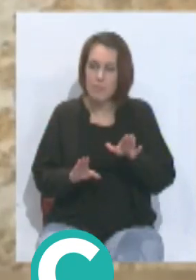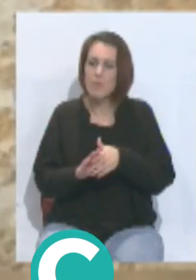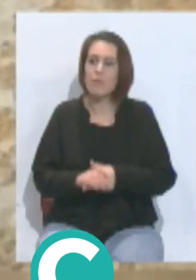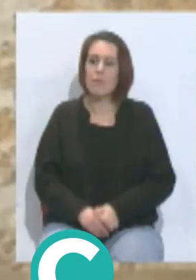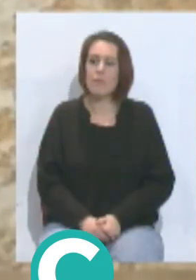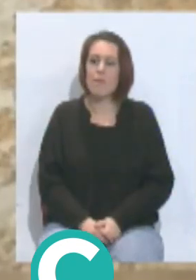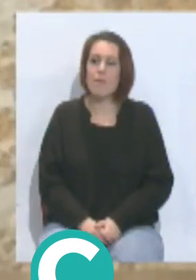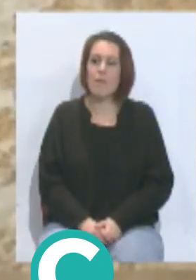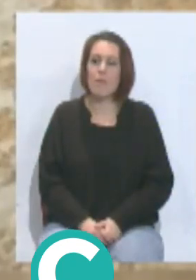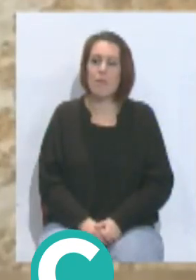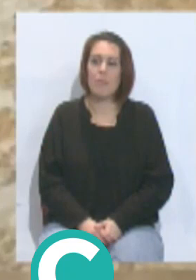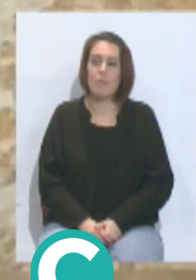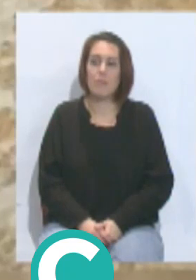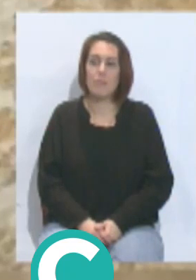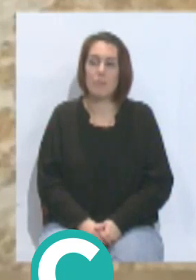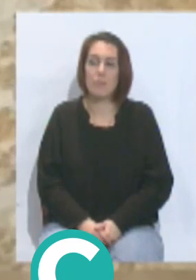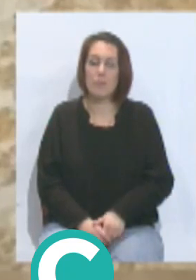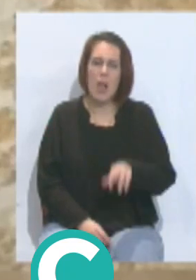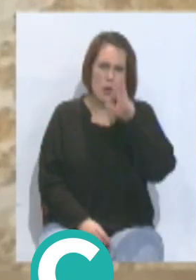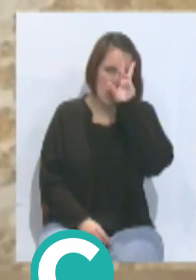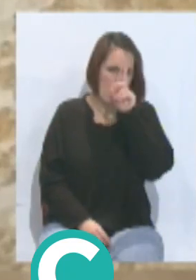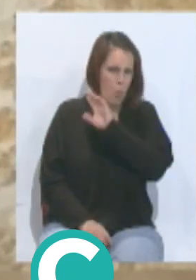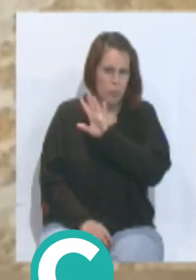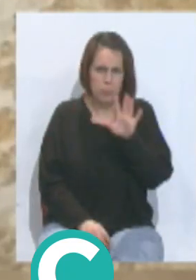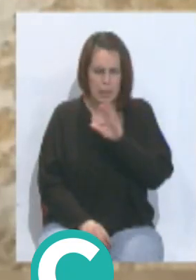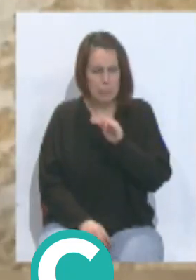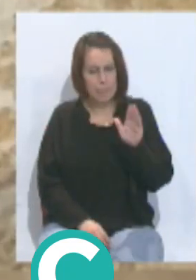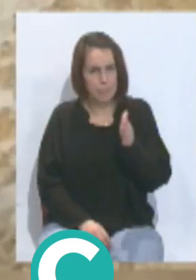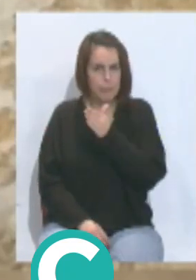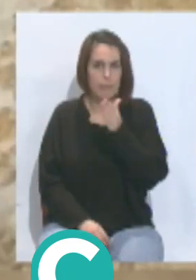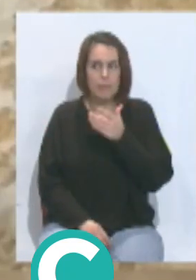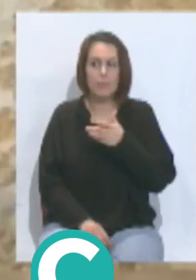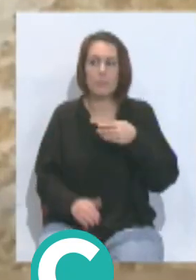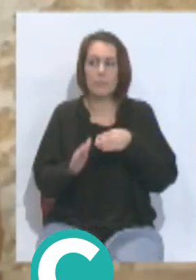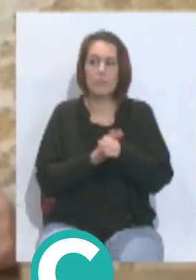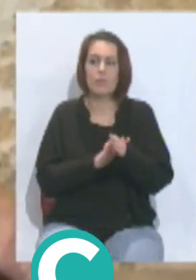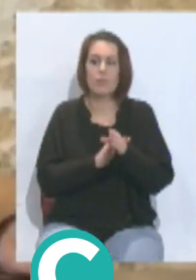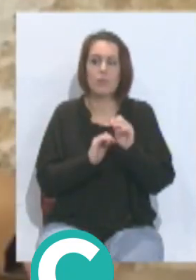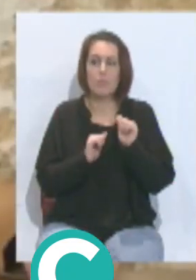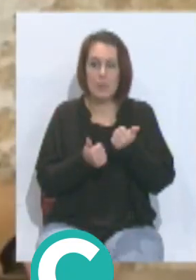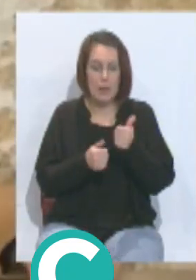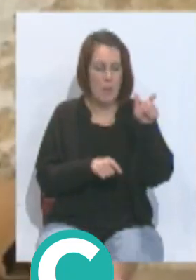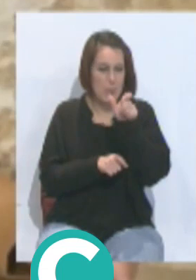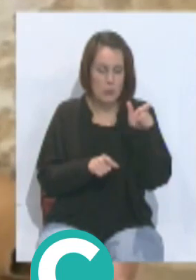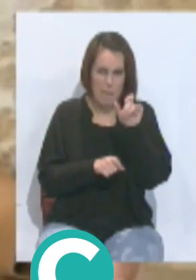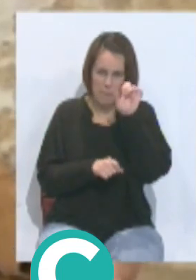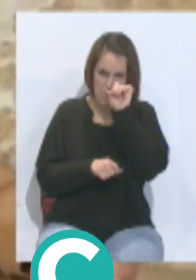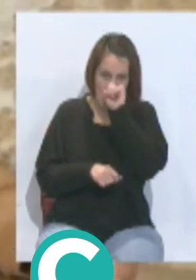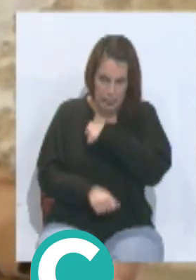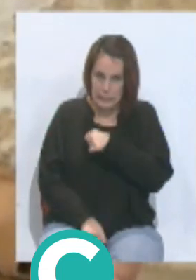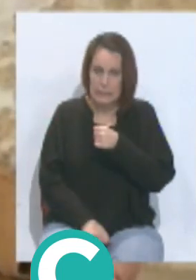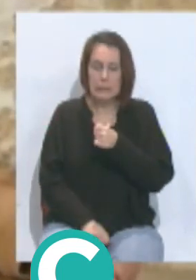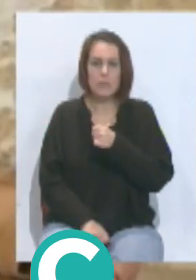asán, favor, pichar, ahí vámonos. No te preocupes, no le piché, trepa adentro, entramos para adentro, empezaba a emborrachar adelante.